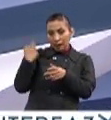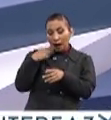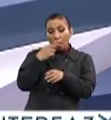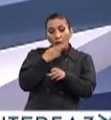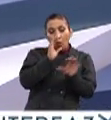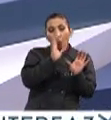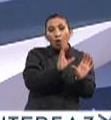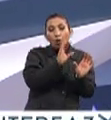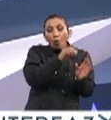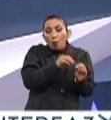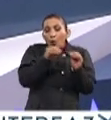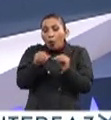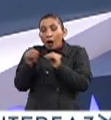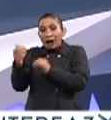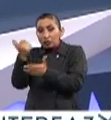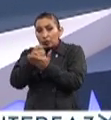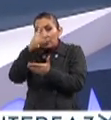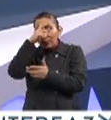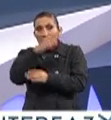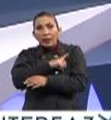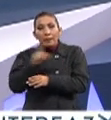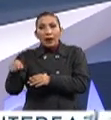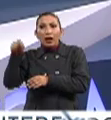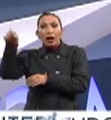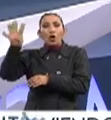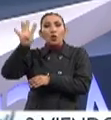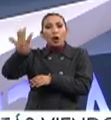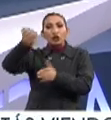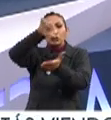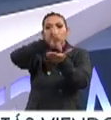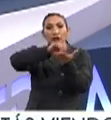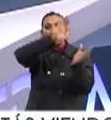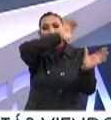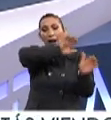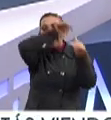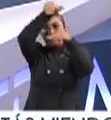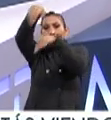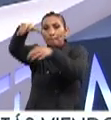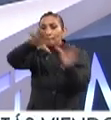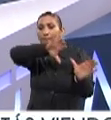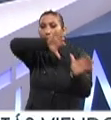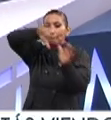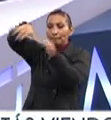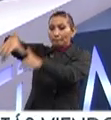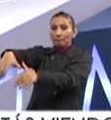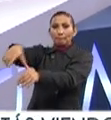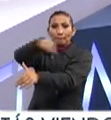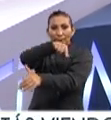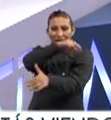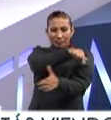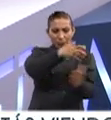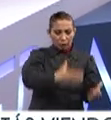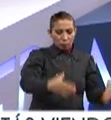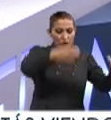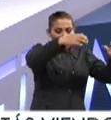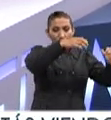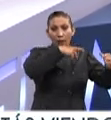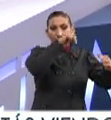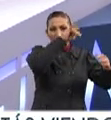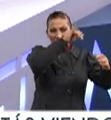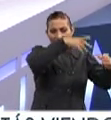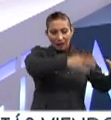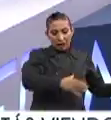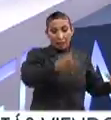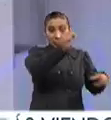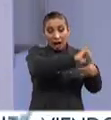manejo, diseñamos que en la Ciudad de México deberían de ponerse 4 centros de acopio. Correcto. Donde llevarlos las pilas que se